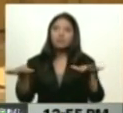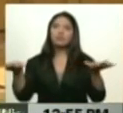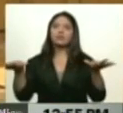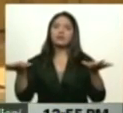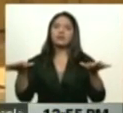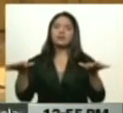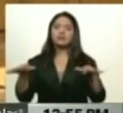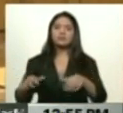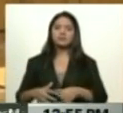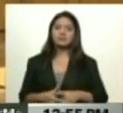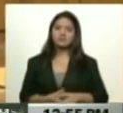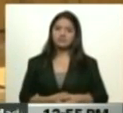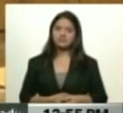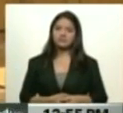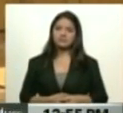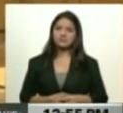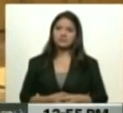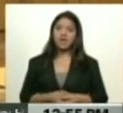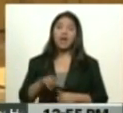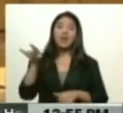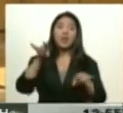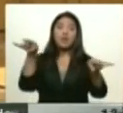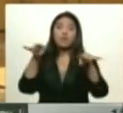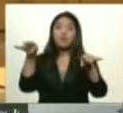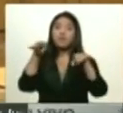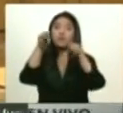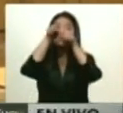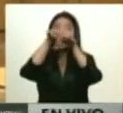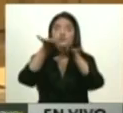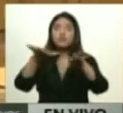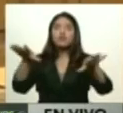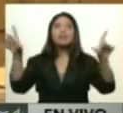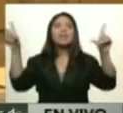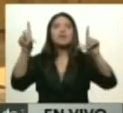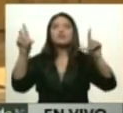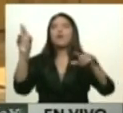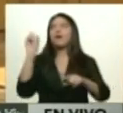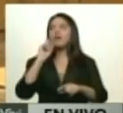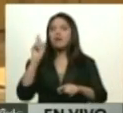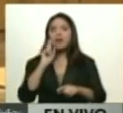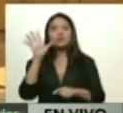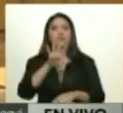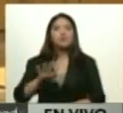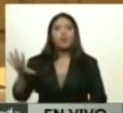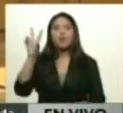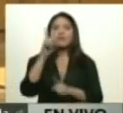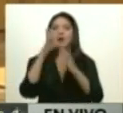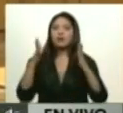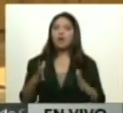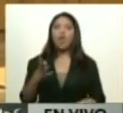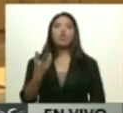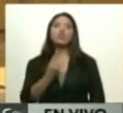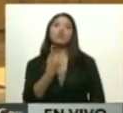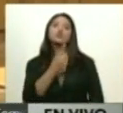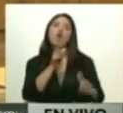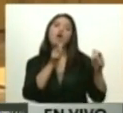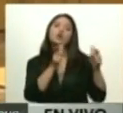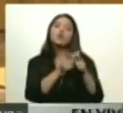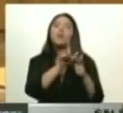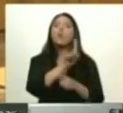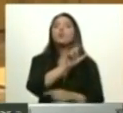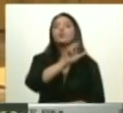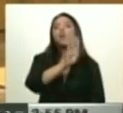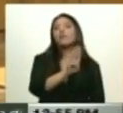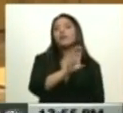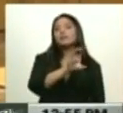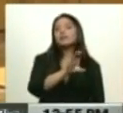hacerlo el espectro radioeléctrico de todos los venezolanos, para que no solamente fuesen el grupo 1BC o el